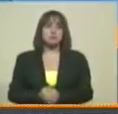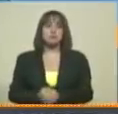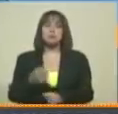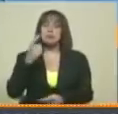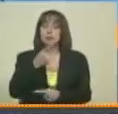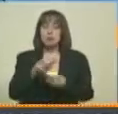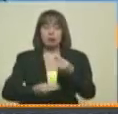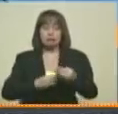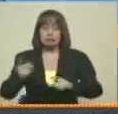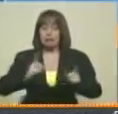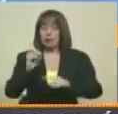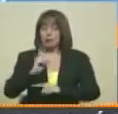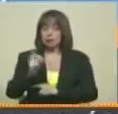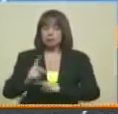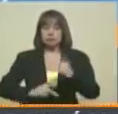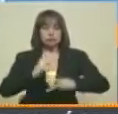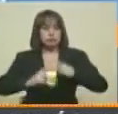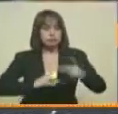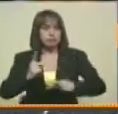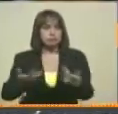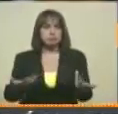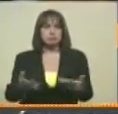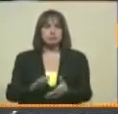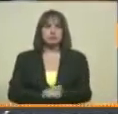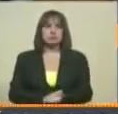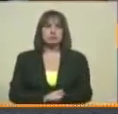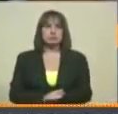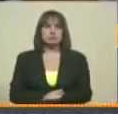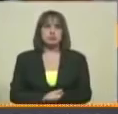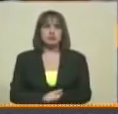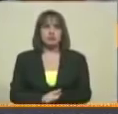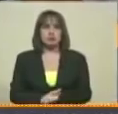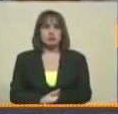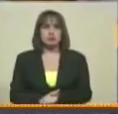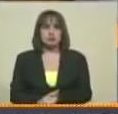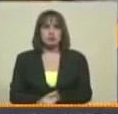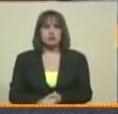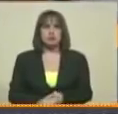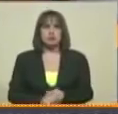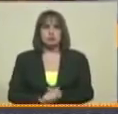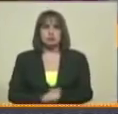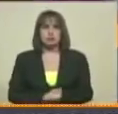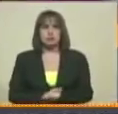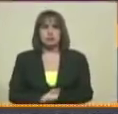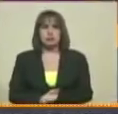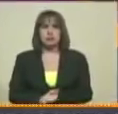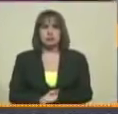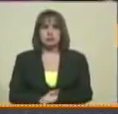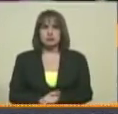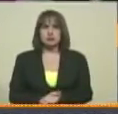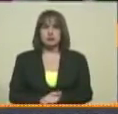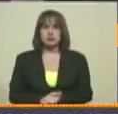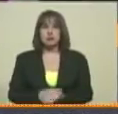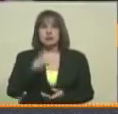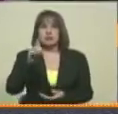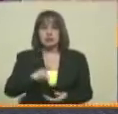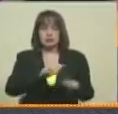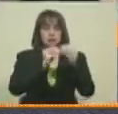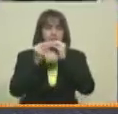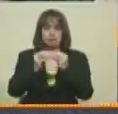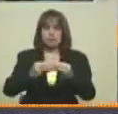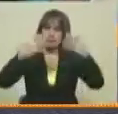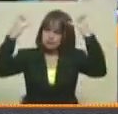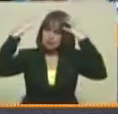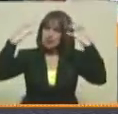el plan textil comunal, Aristóbulo. Igualmente el plan de artículos de aseo